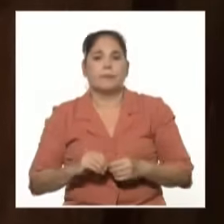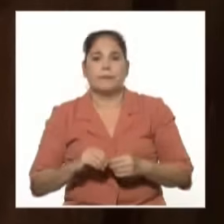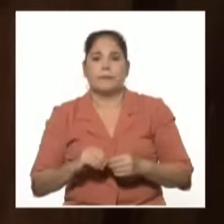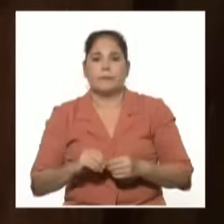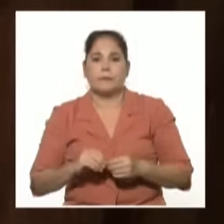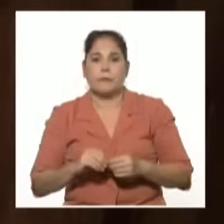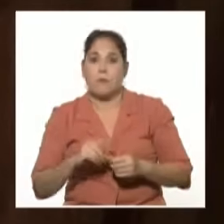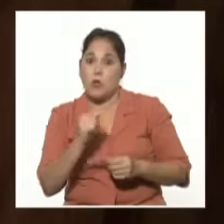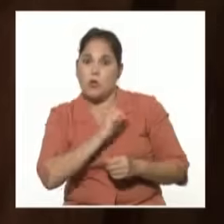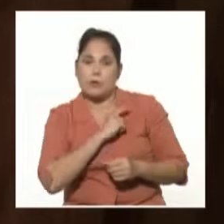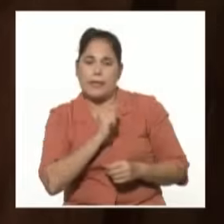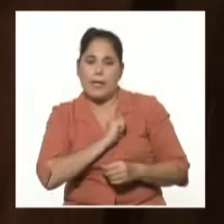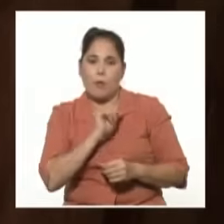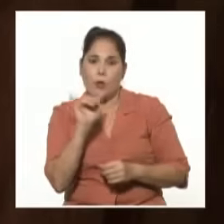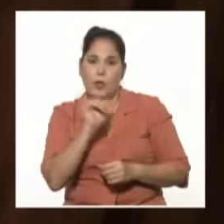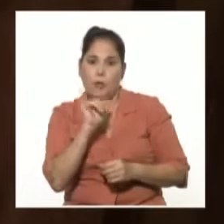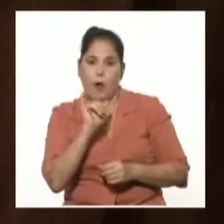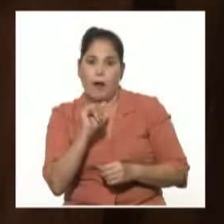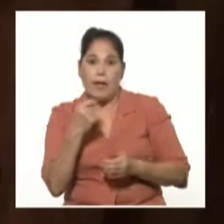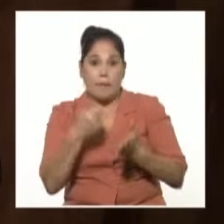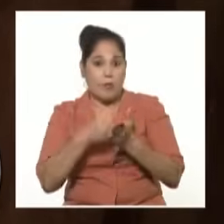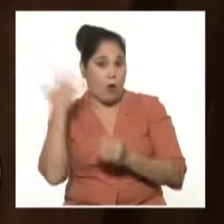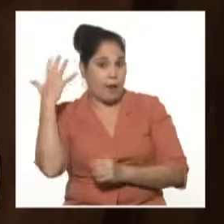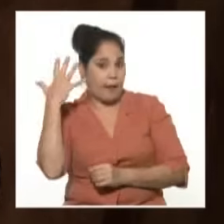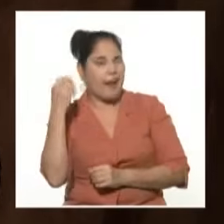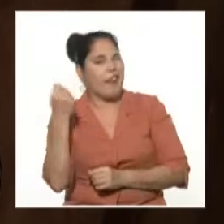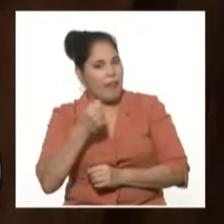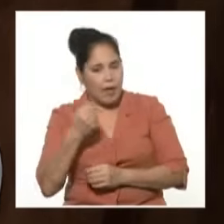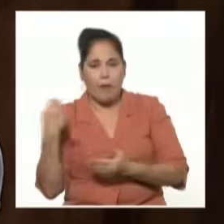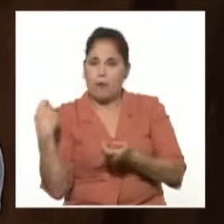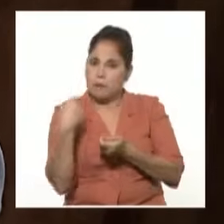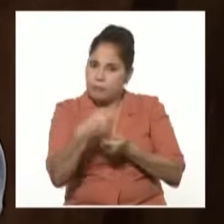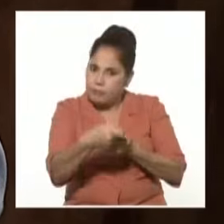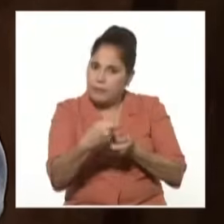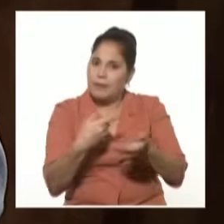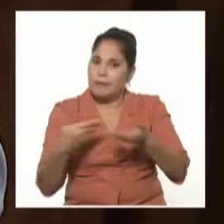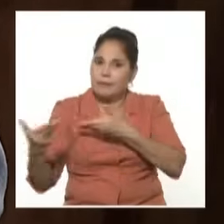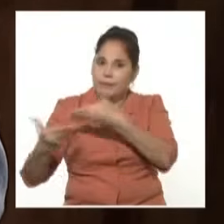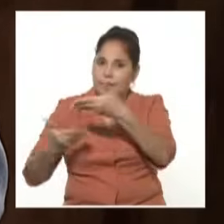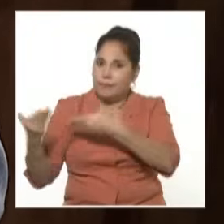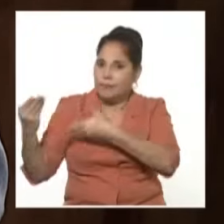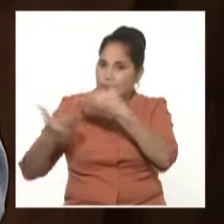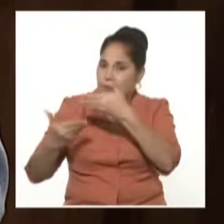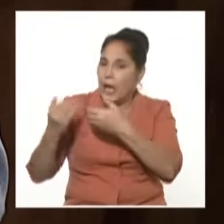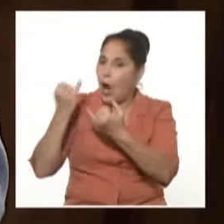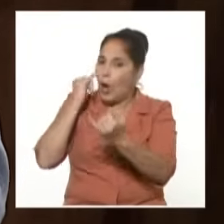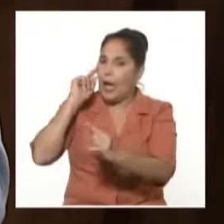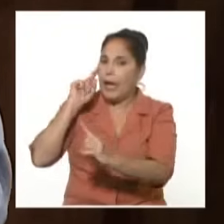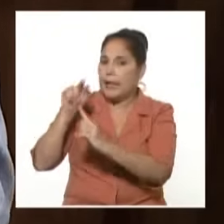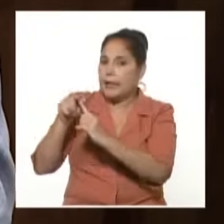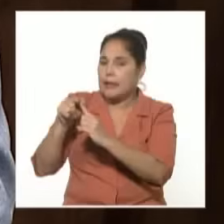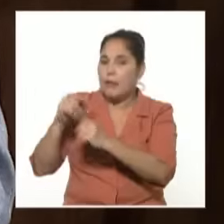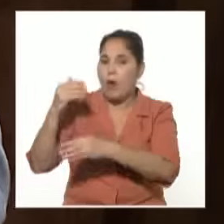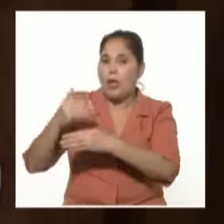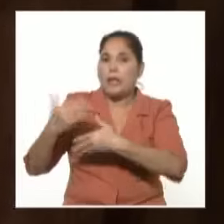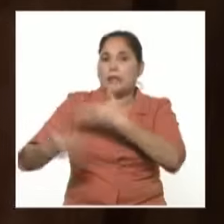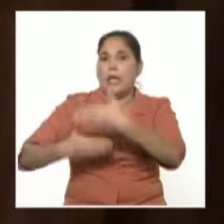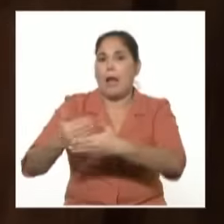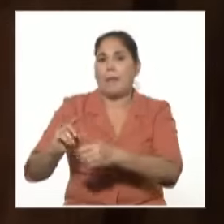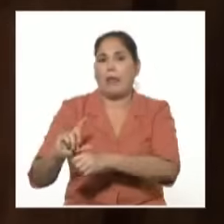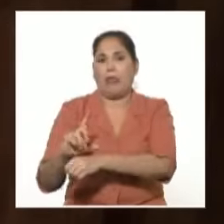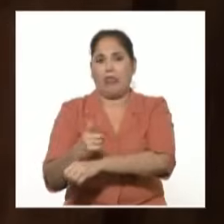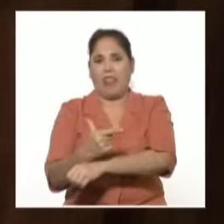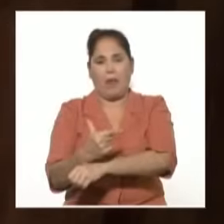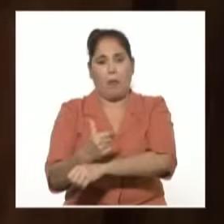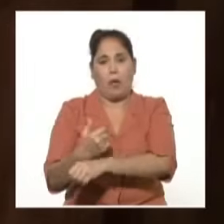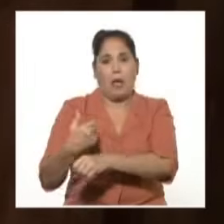sentido estratégico la inversión extranjera, con el objetivo de identificar y eliminar los trámites innecesarios que ahuyentan